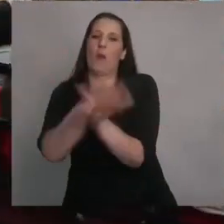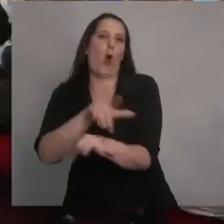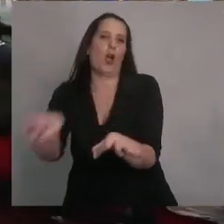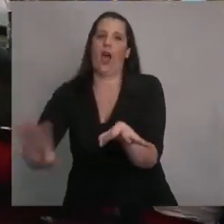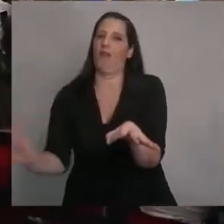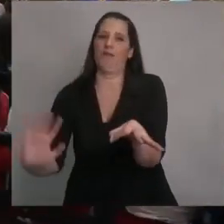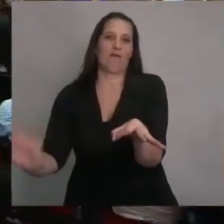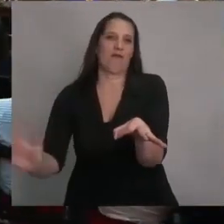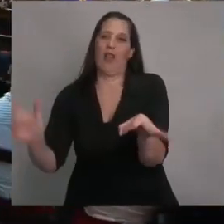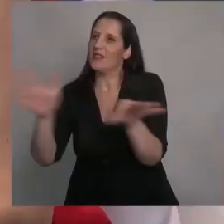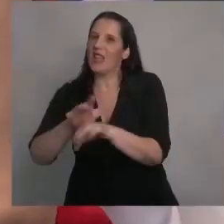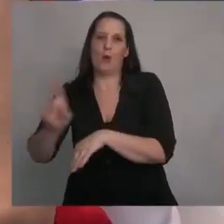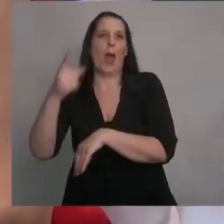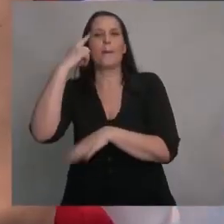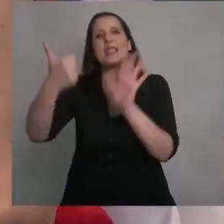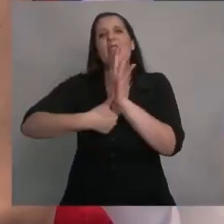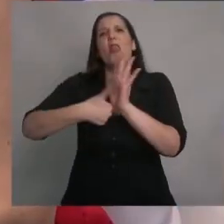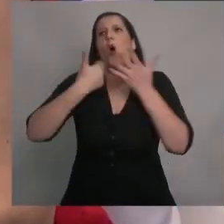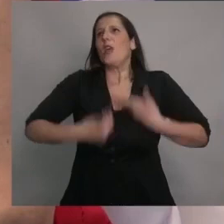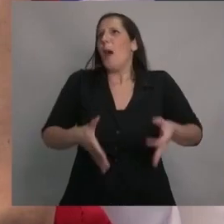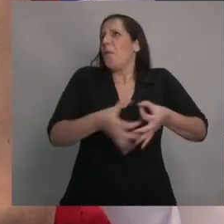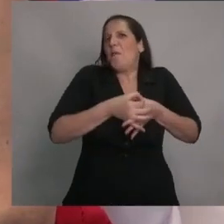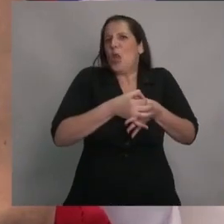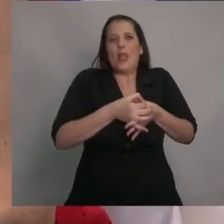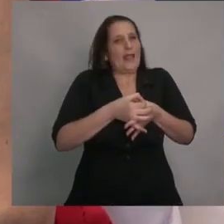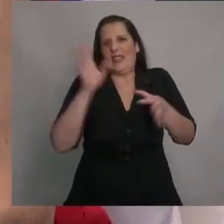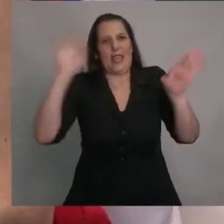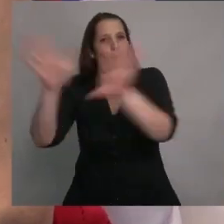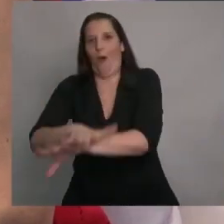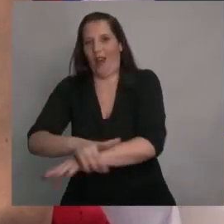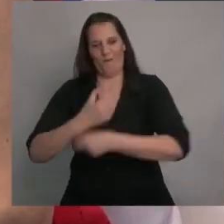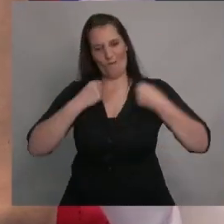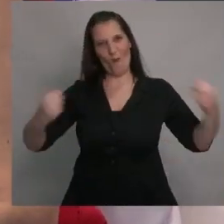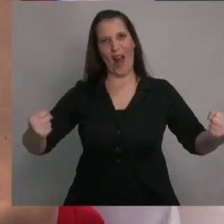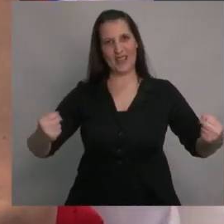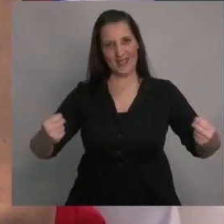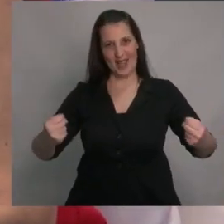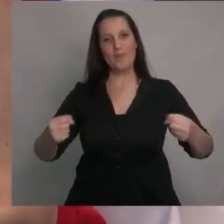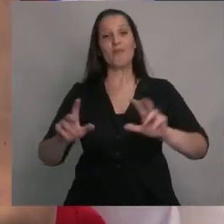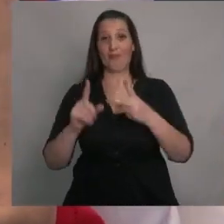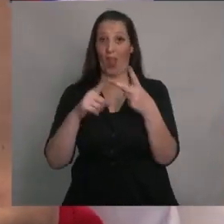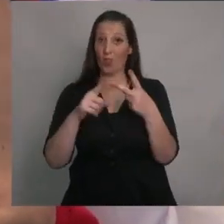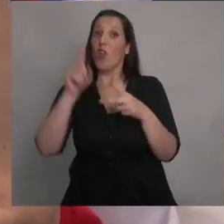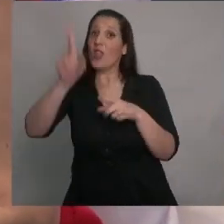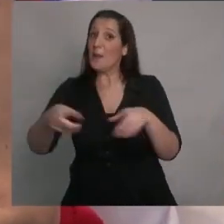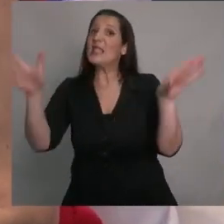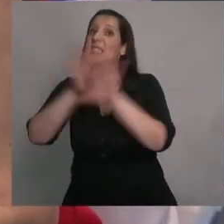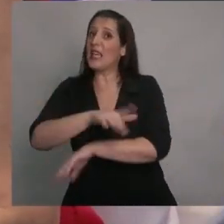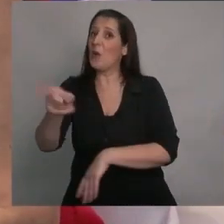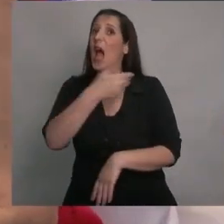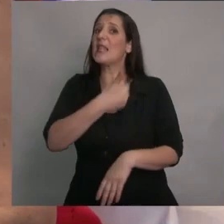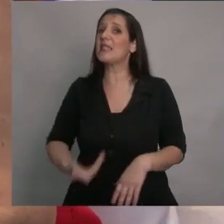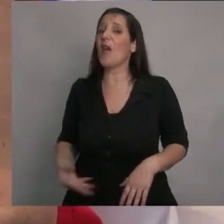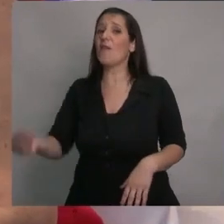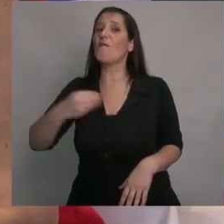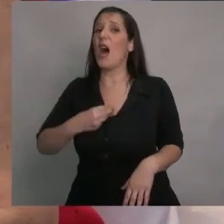ser identidades políticas como minorías. Dos, el error de la fe estatal.